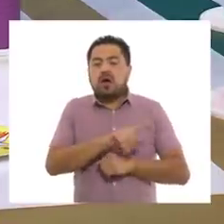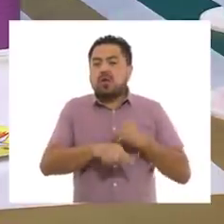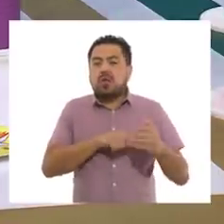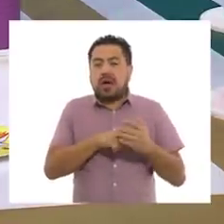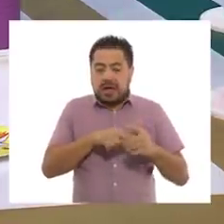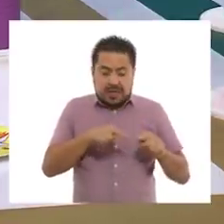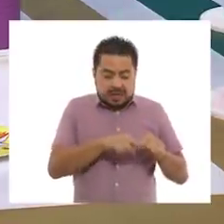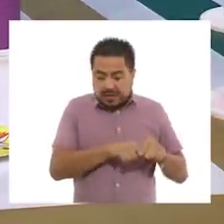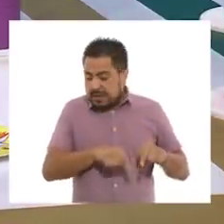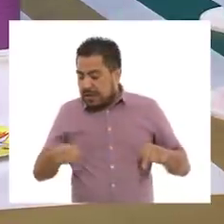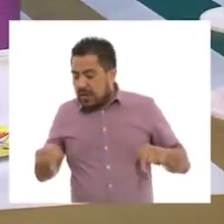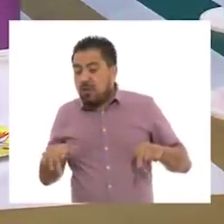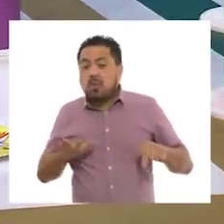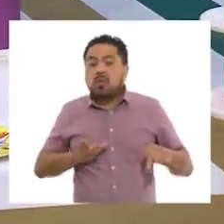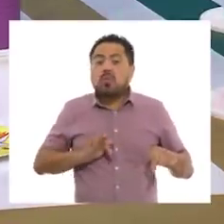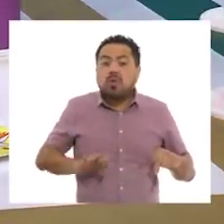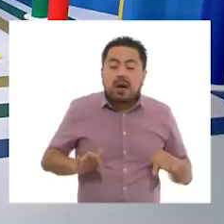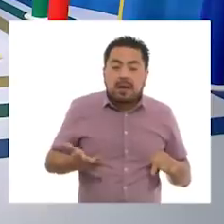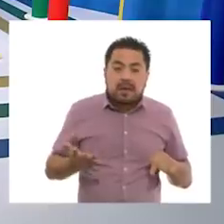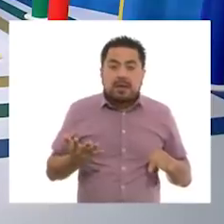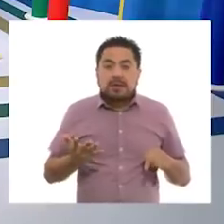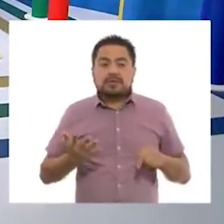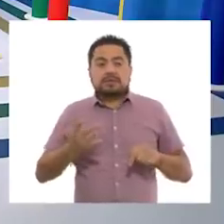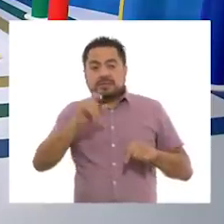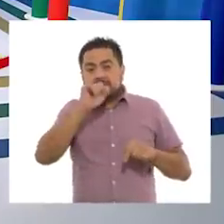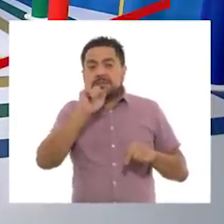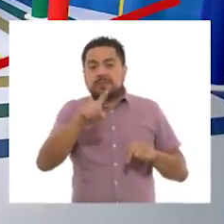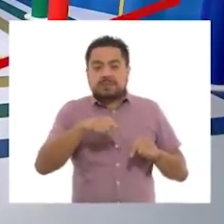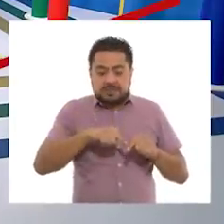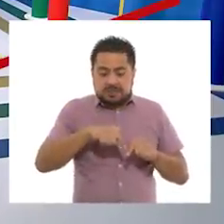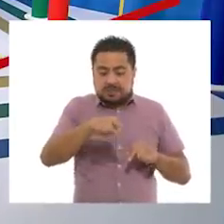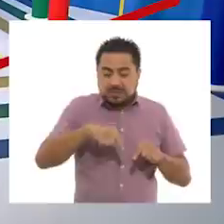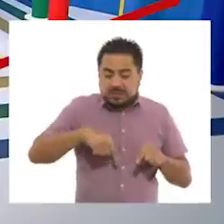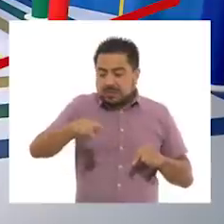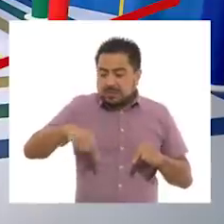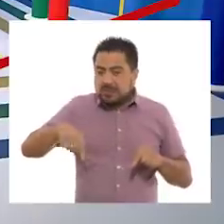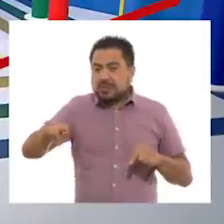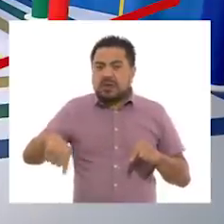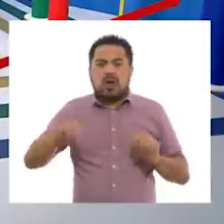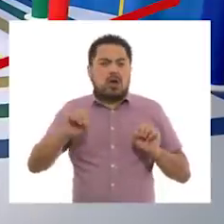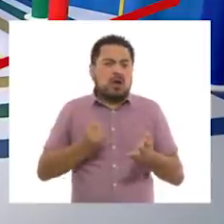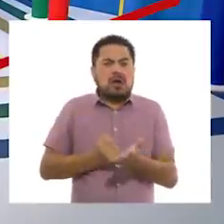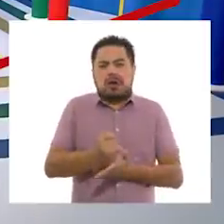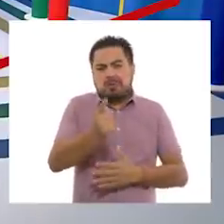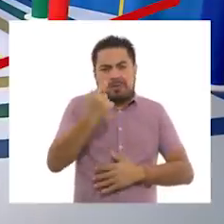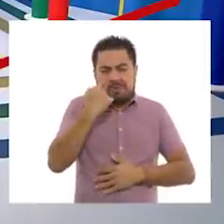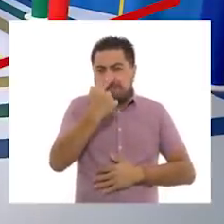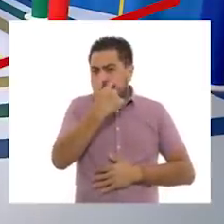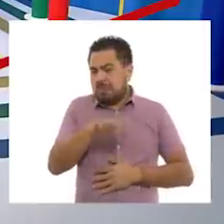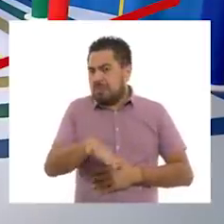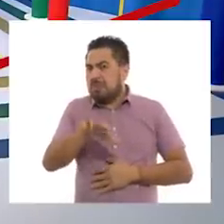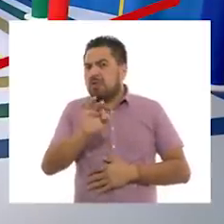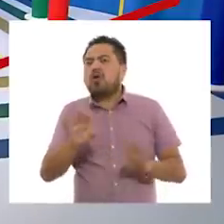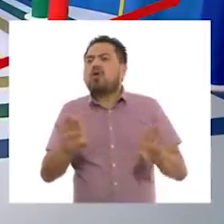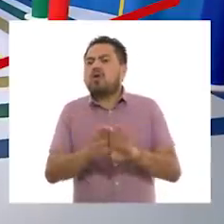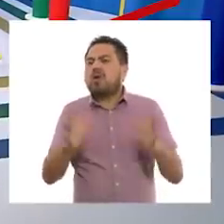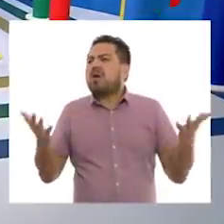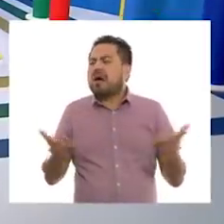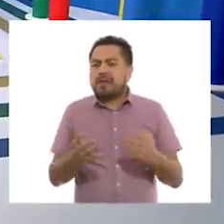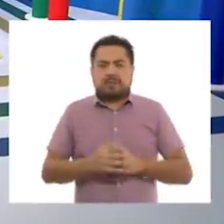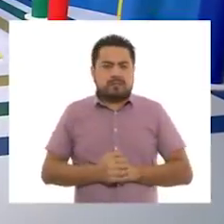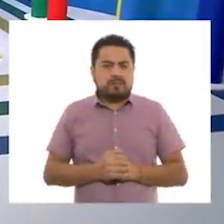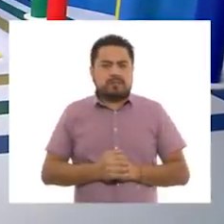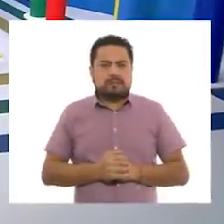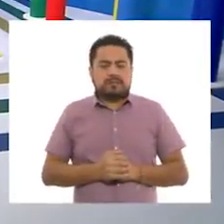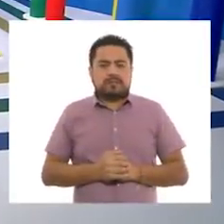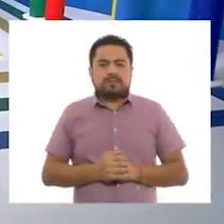espacio. Puede ser el recorrido en zigzag o en, como tú lo decidas. ¿Cómo harías un recorrido, Ale? A ver,